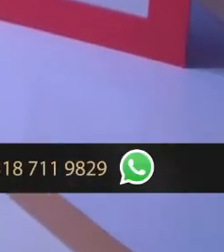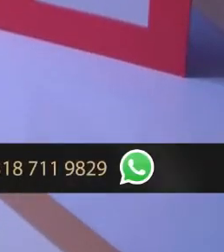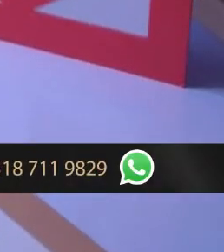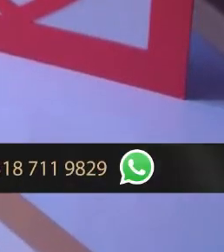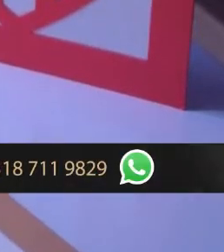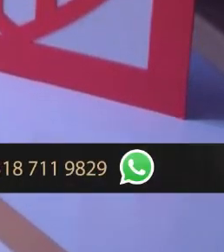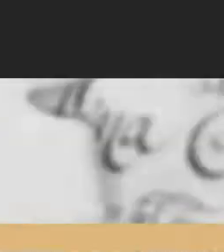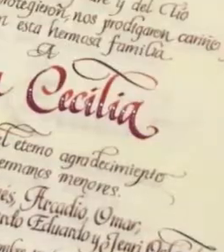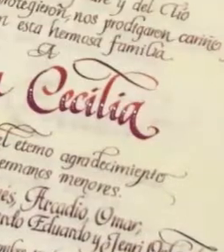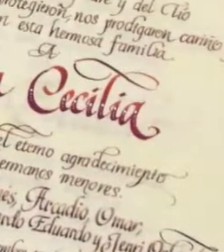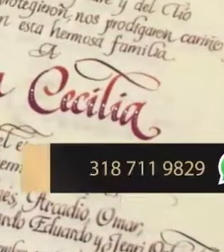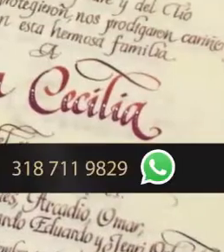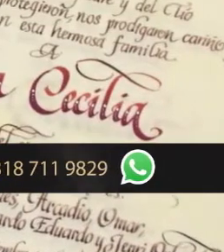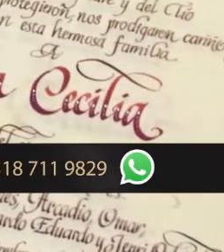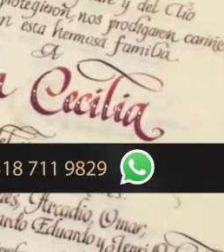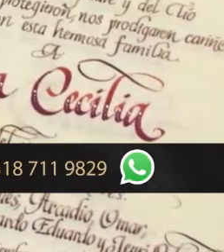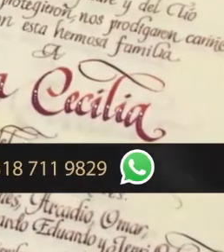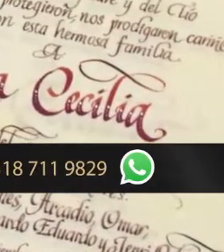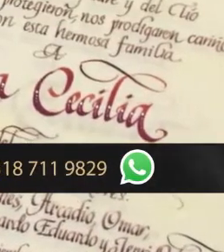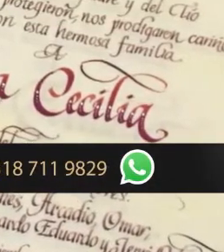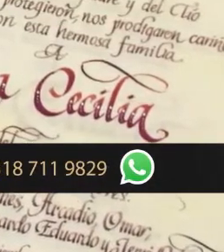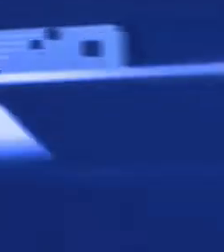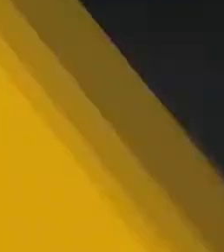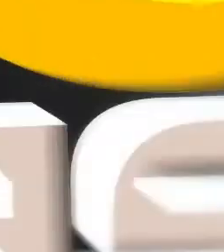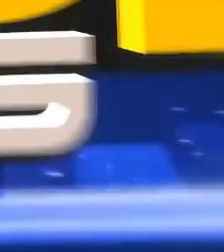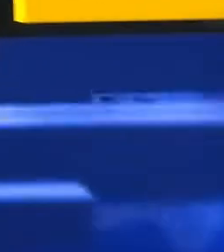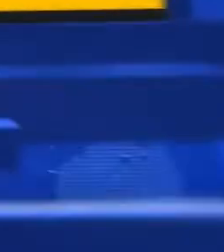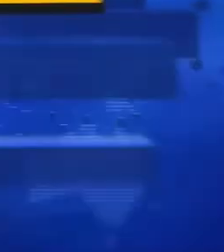318-711-9829 y cotice ahora.